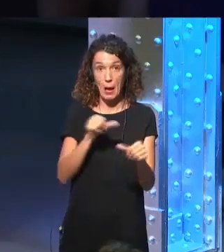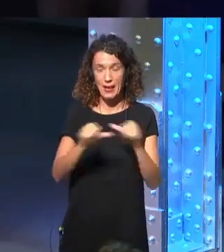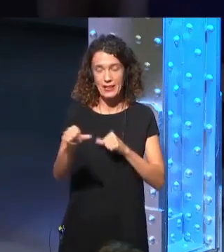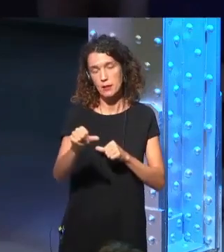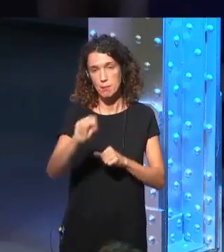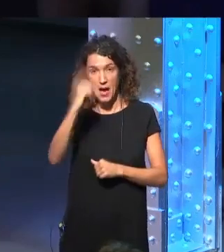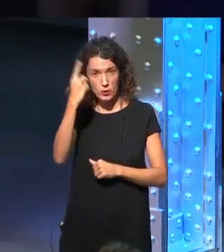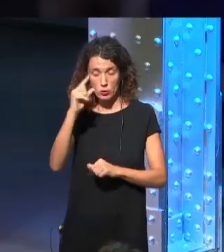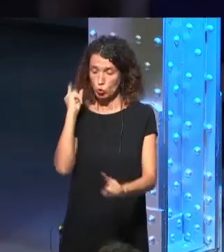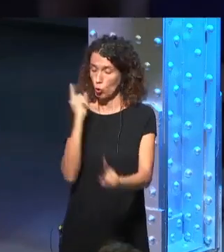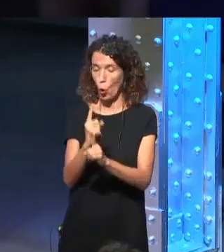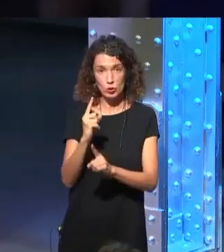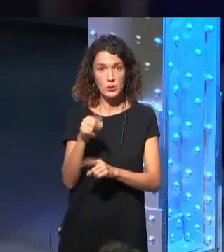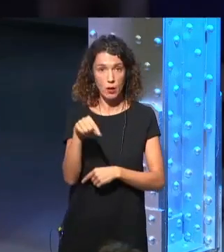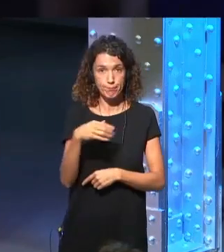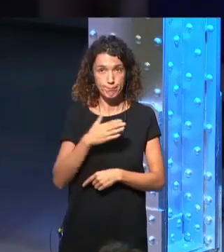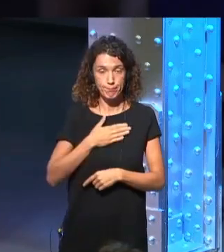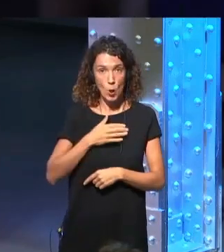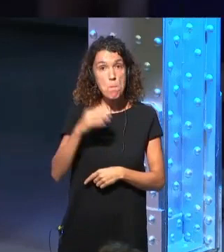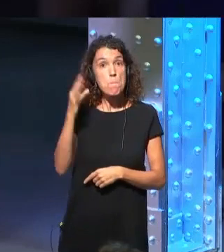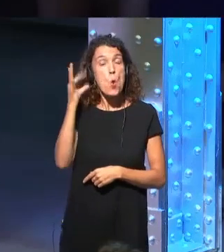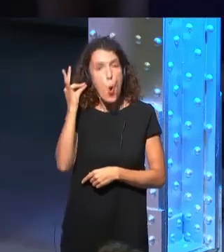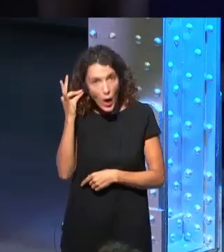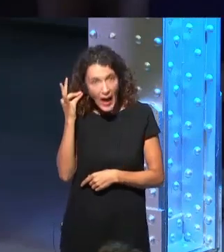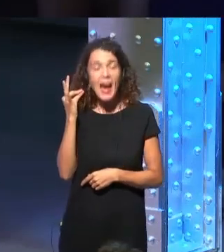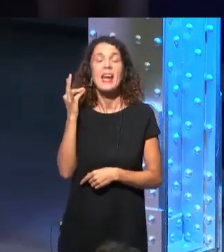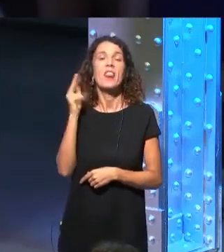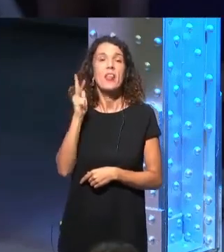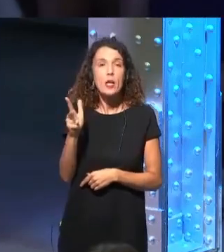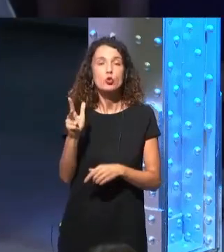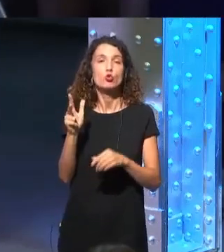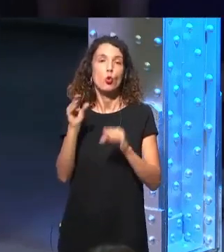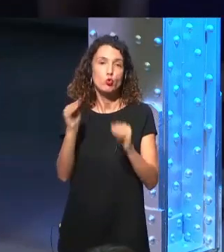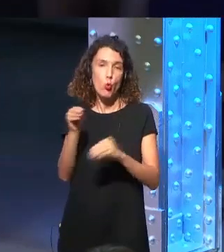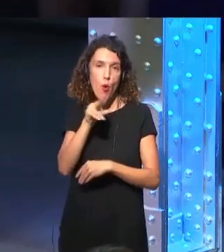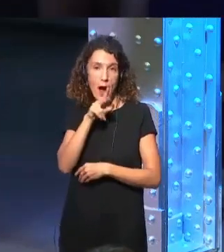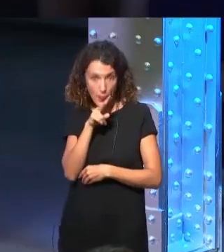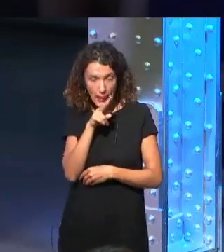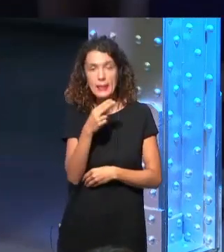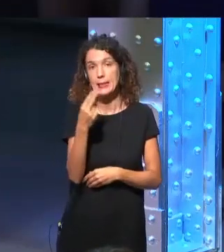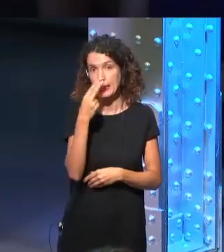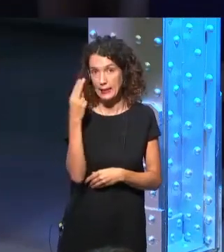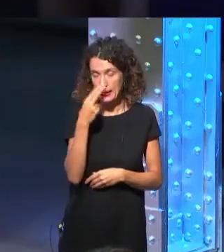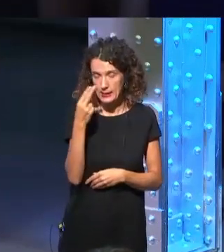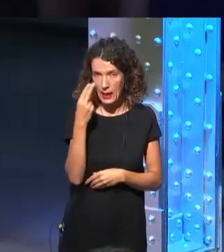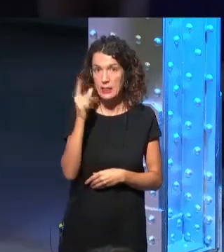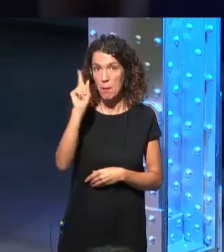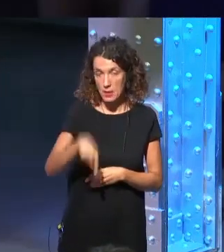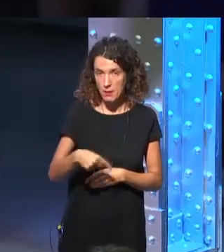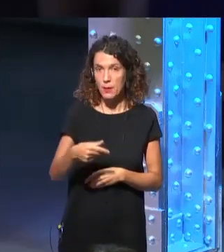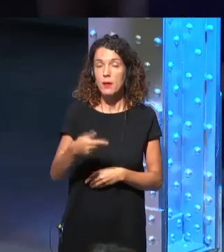todo contra las mujeres y su derecho a hablar. Y yo creo que es muy interesante señalar que